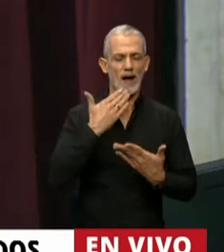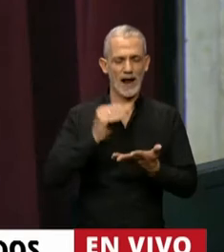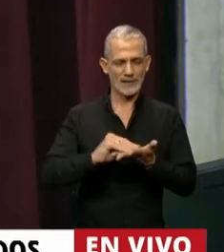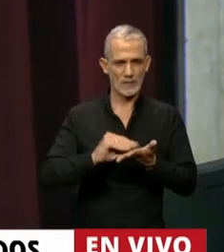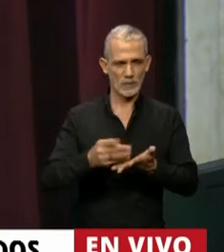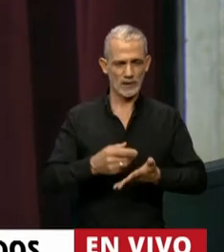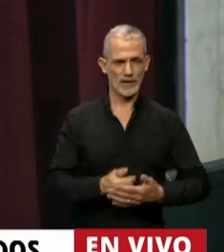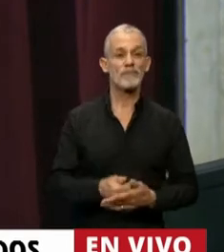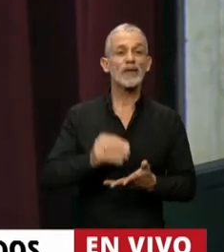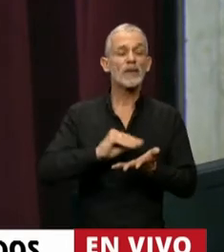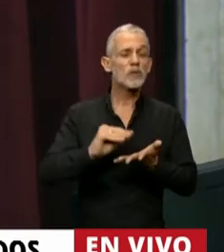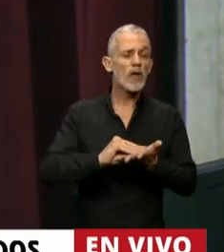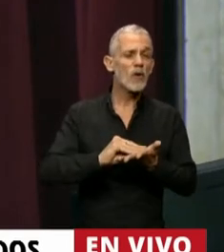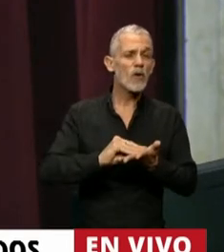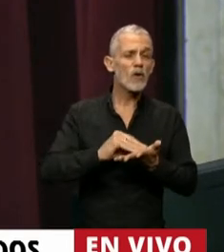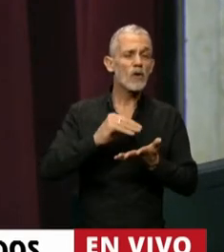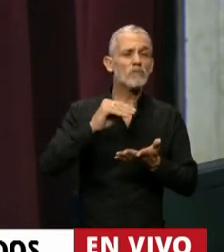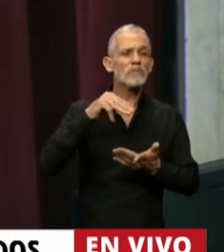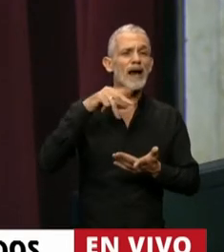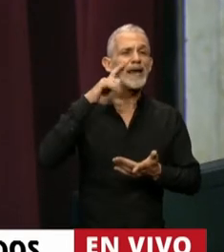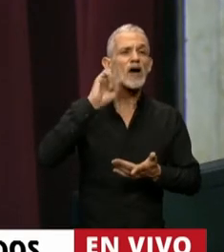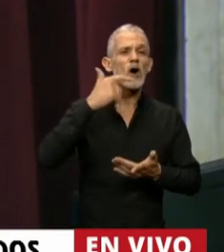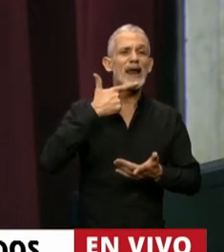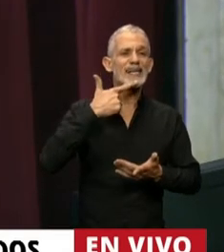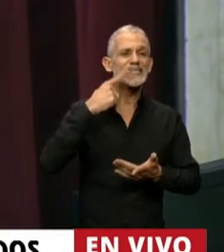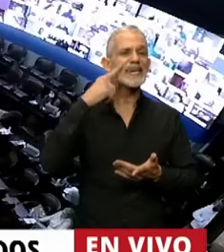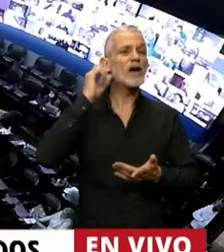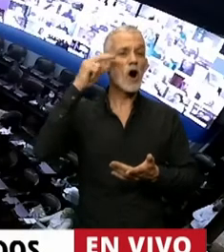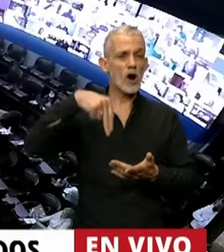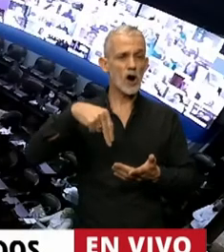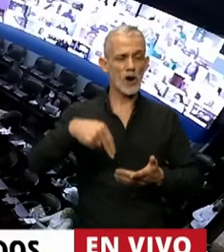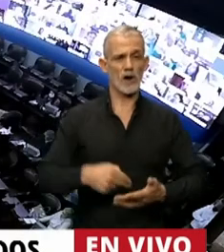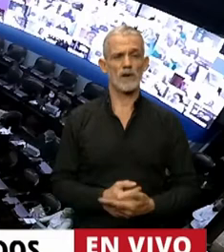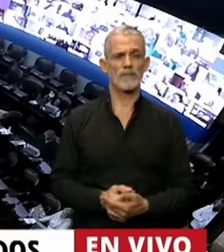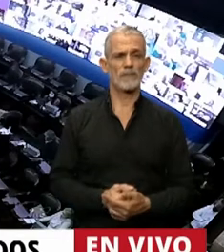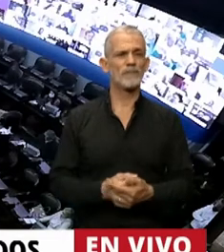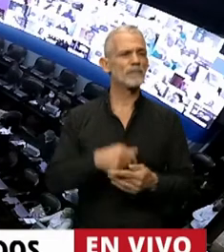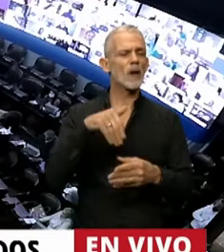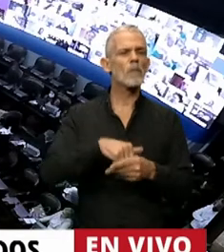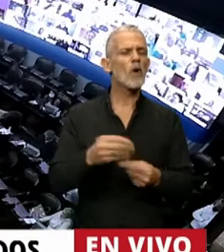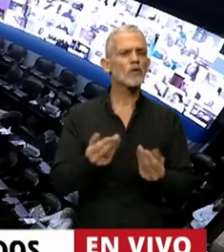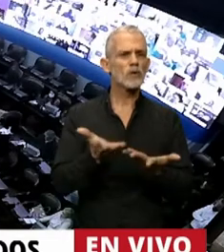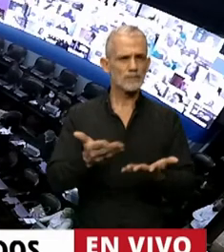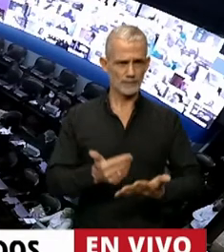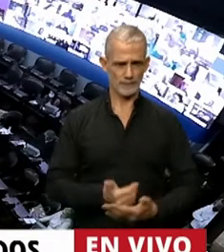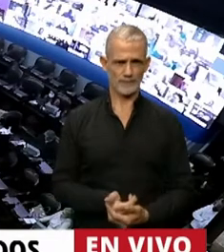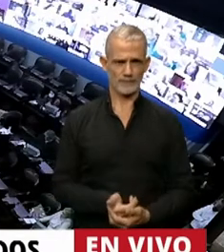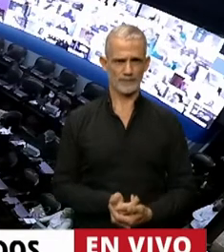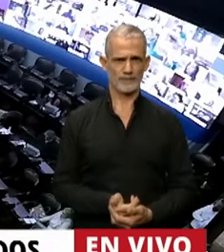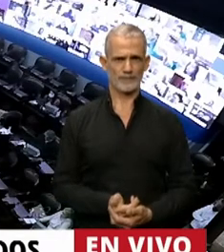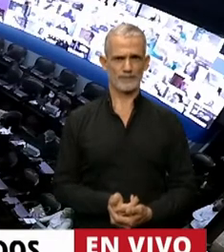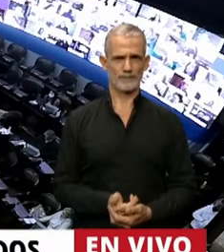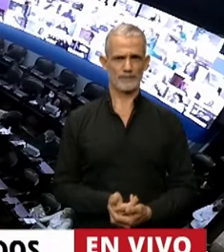Gracias, diputada. Diputado Santiago Nicolás Higón, el sentido de su voto.